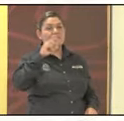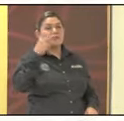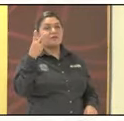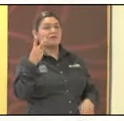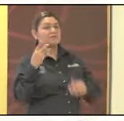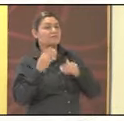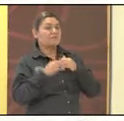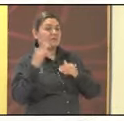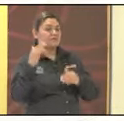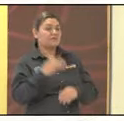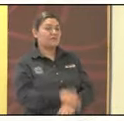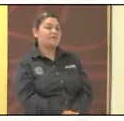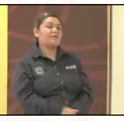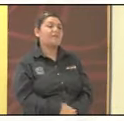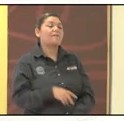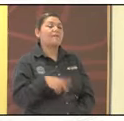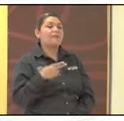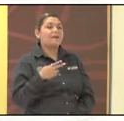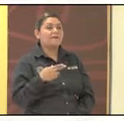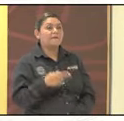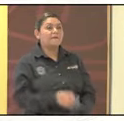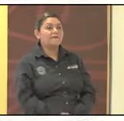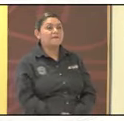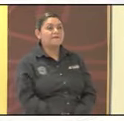estamos construyendo. También se realizó,